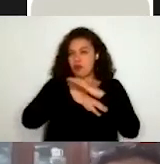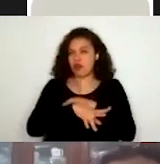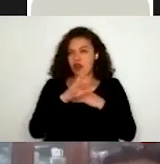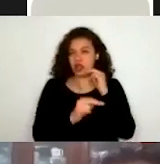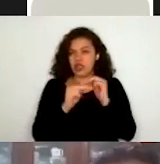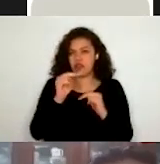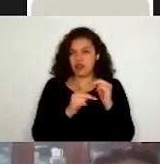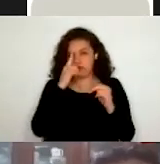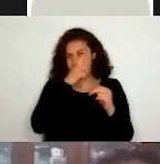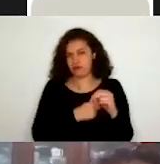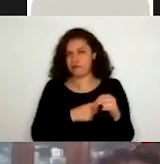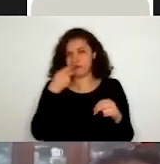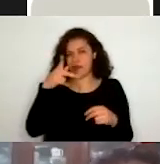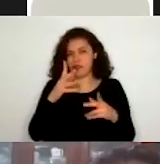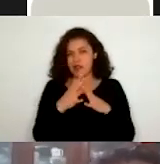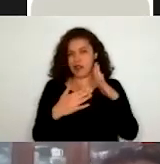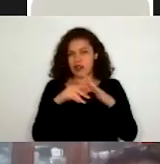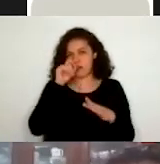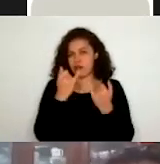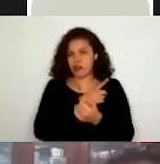También debemos de dar una descripción del inmueble.